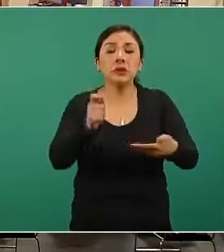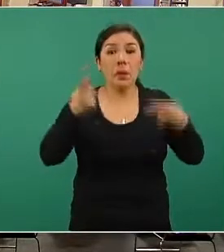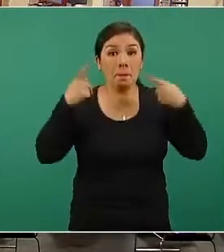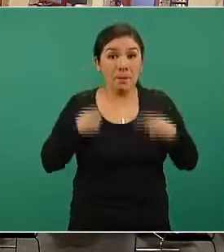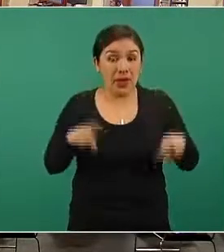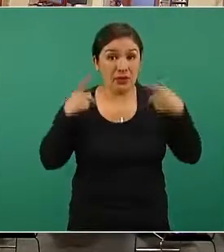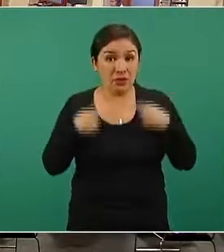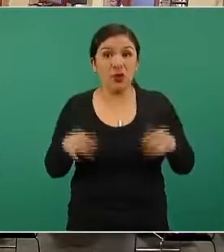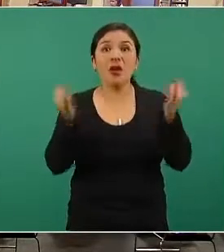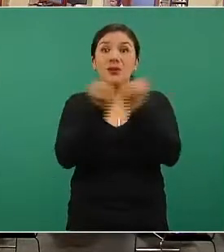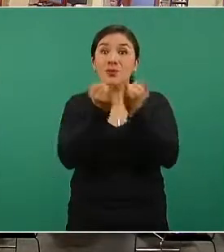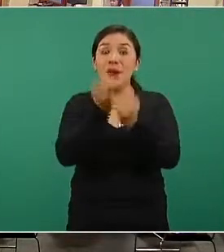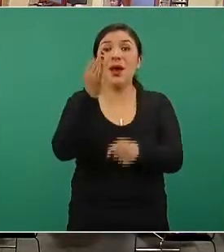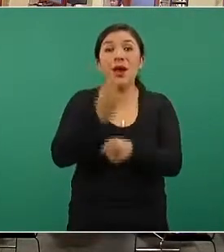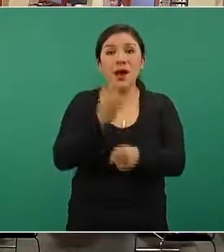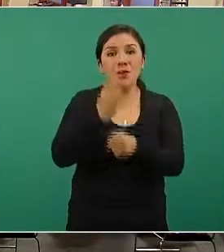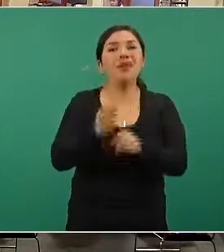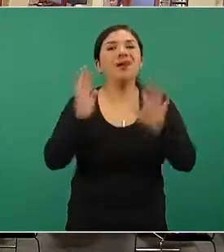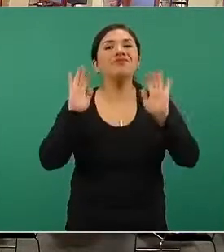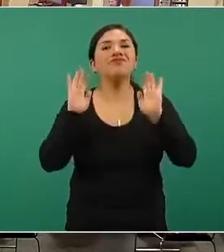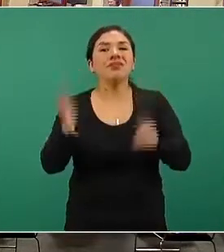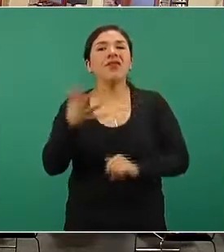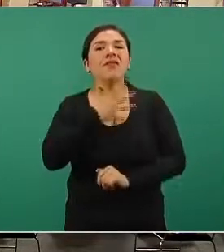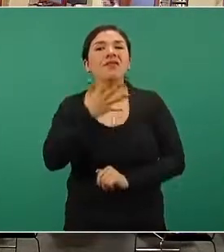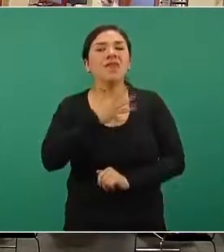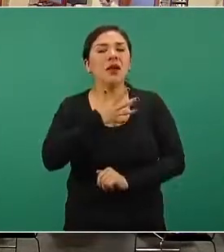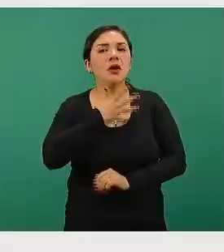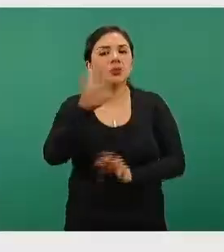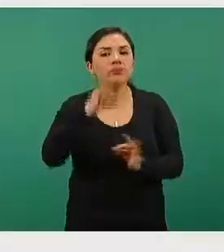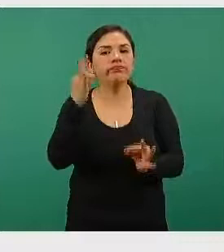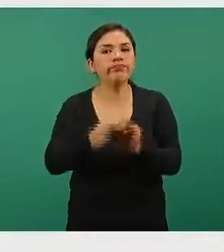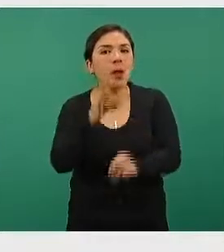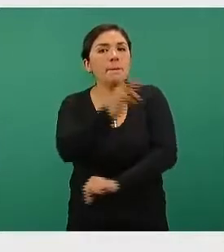que también en este momento ya tienen esquemas